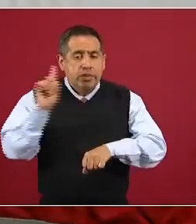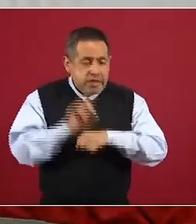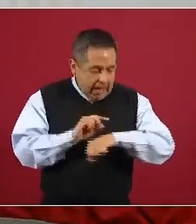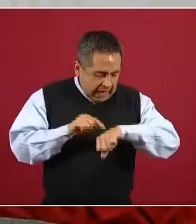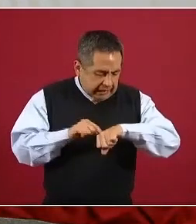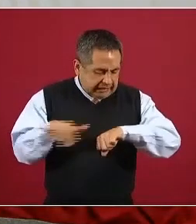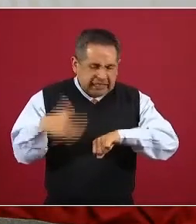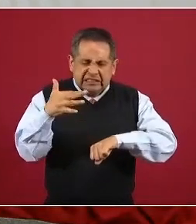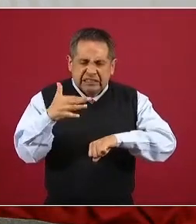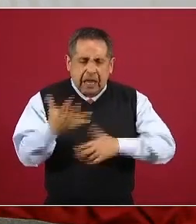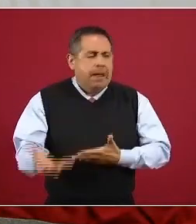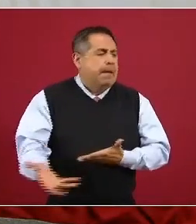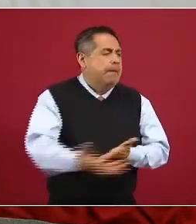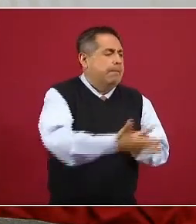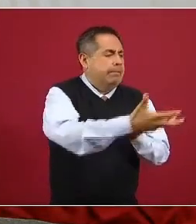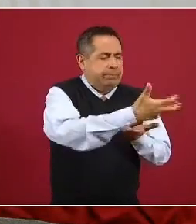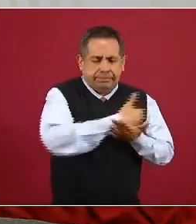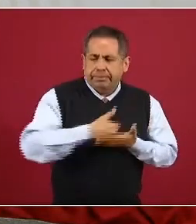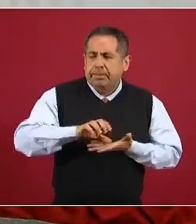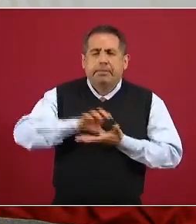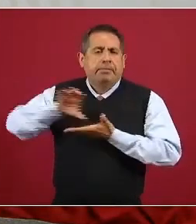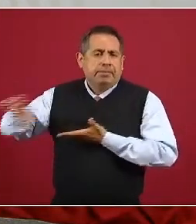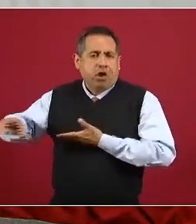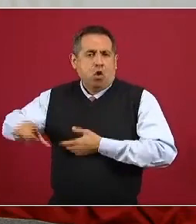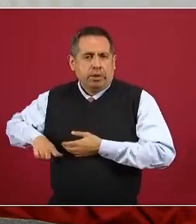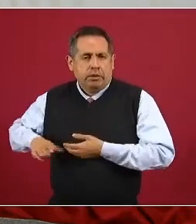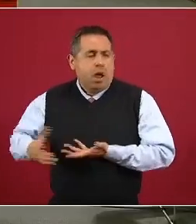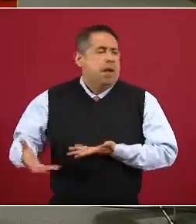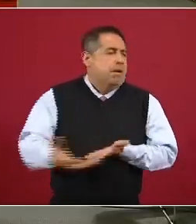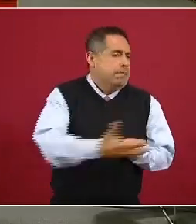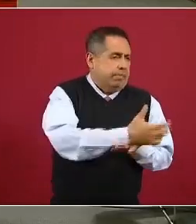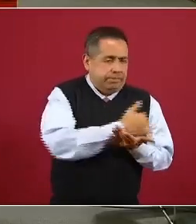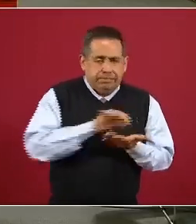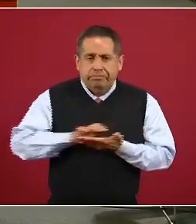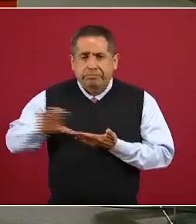cantidad del reembolso mensual. Adelante.